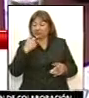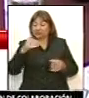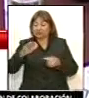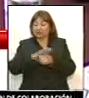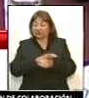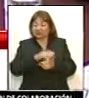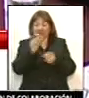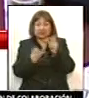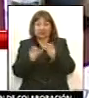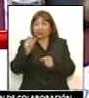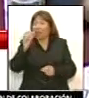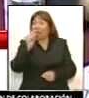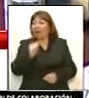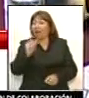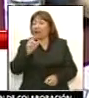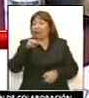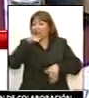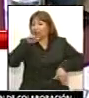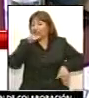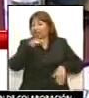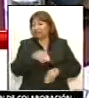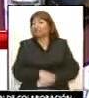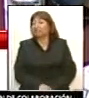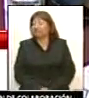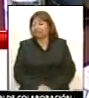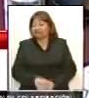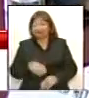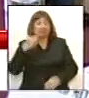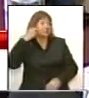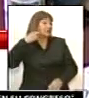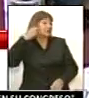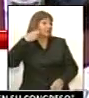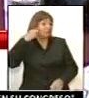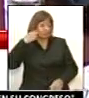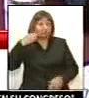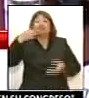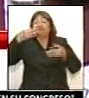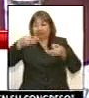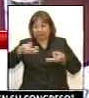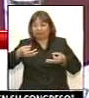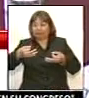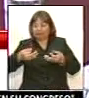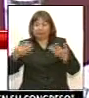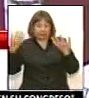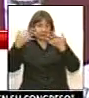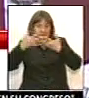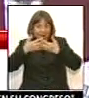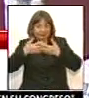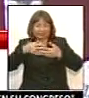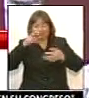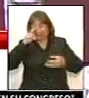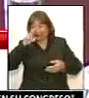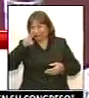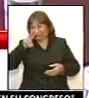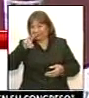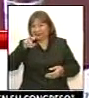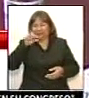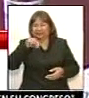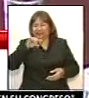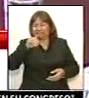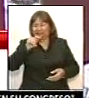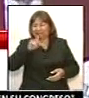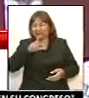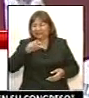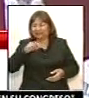lleno de gente árabe, ¿no? También de puneños, hay que reconocerlo, y ahí comparto la mirada de Alberto Quintanilla.